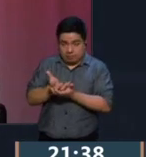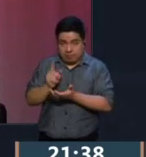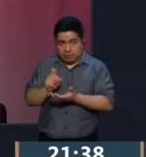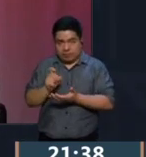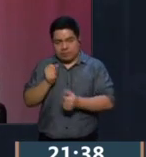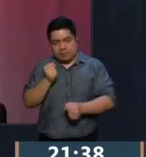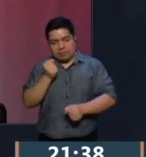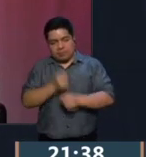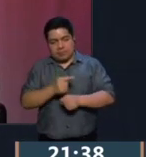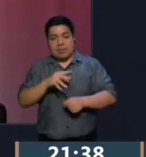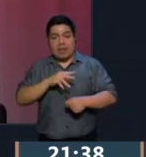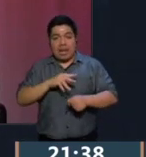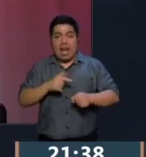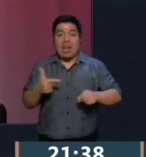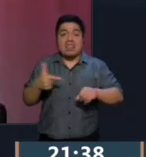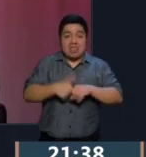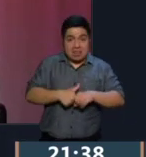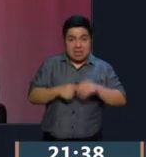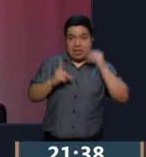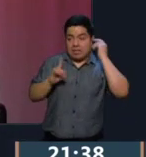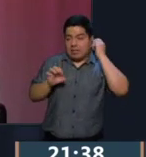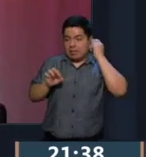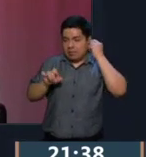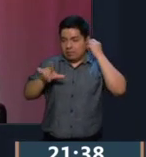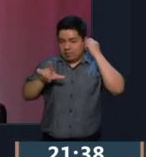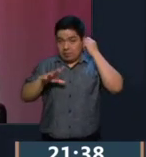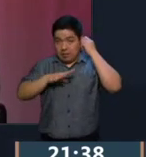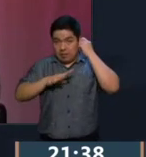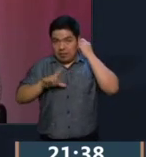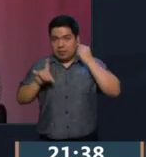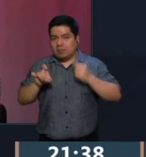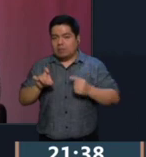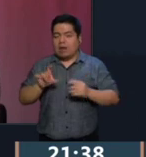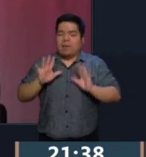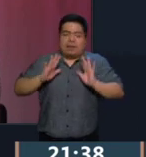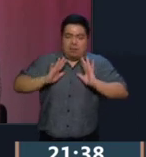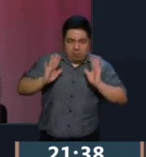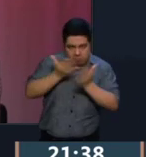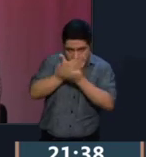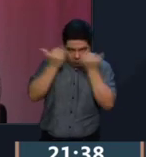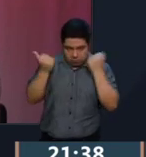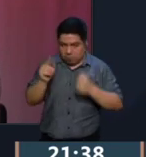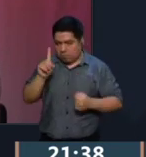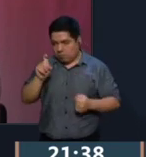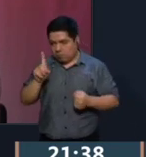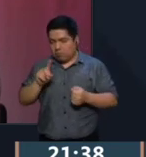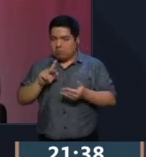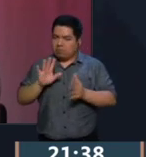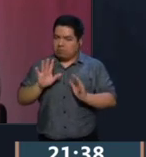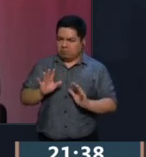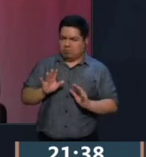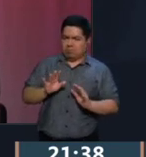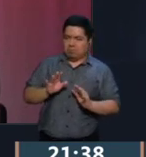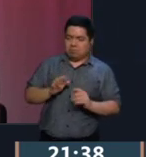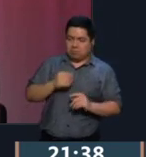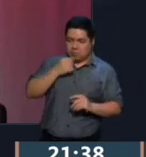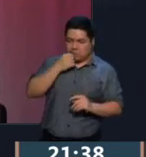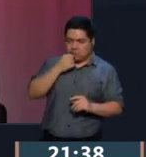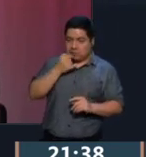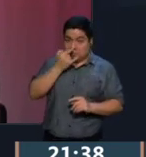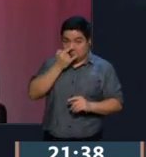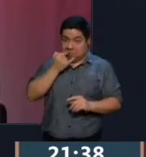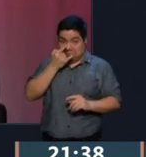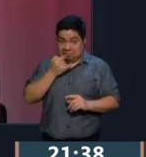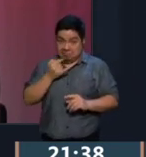una empresa que vende filtros para agua detectó que sí había diésel en el agua de la Ciudad de México. Yo no soy experto en agua, pero para